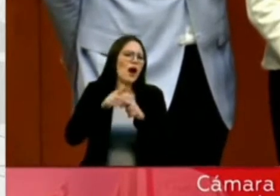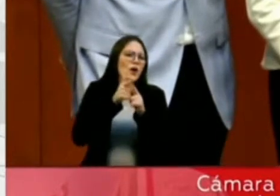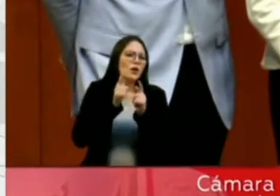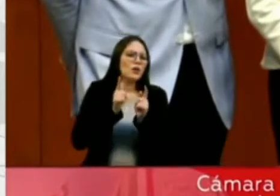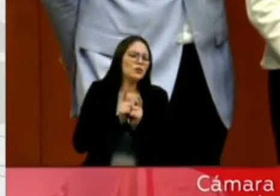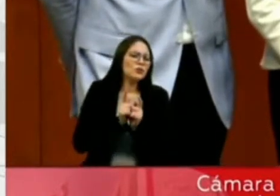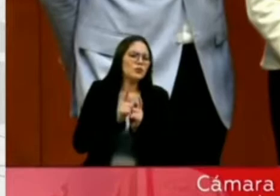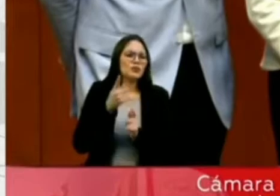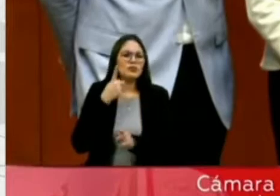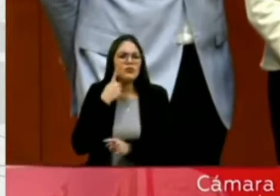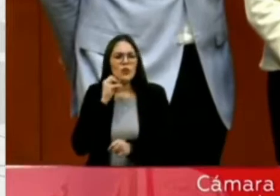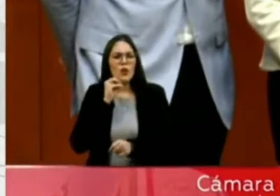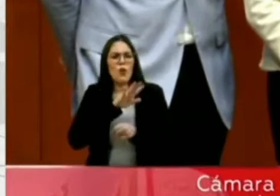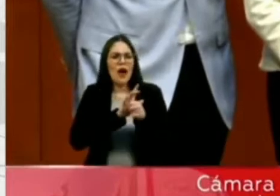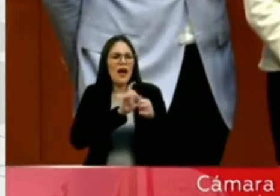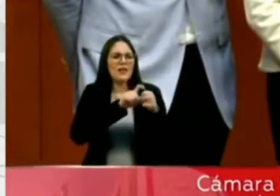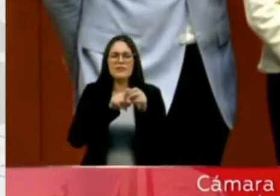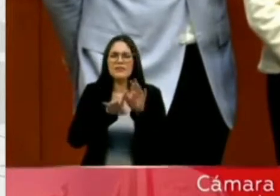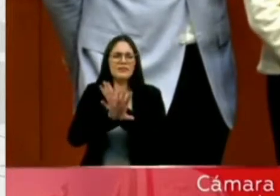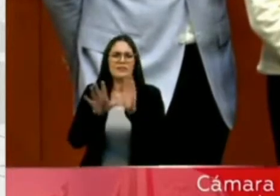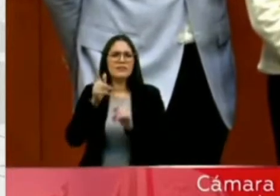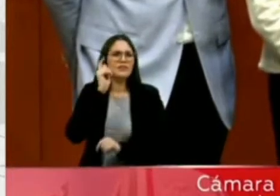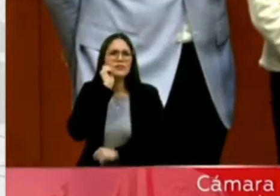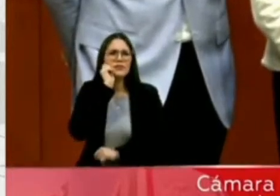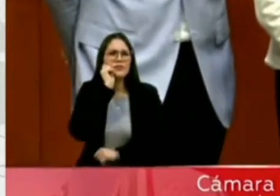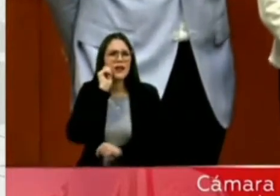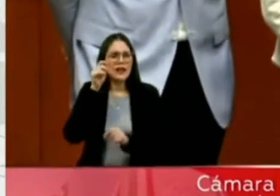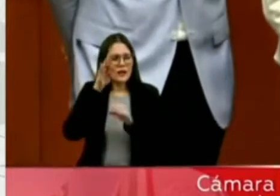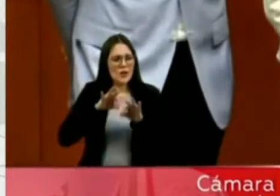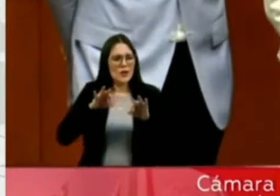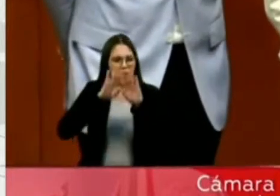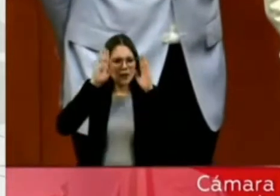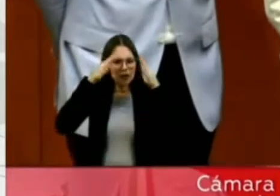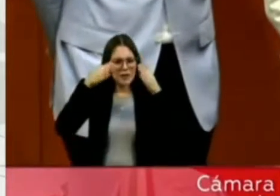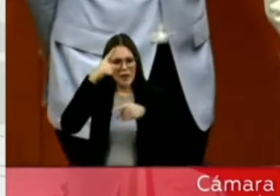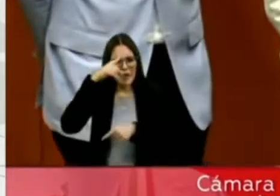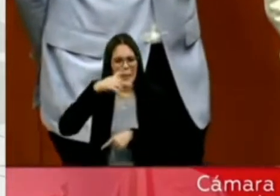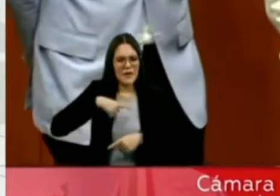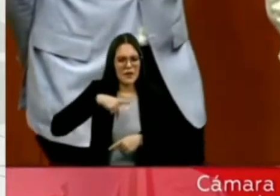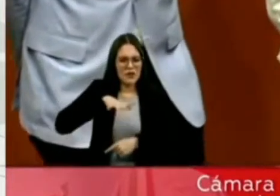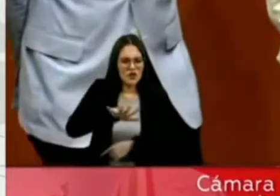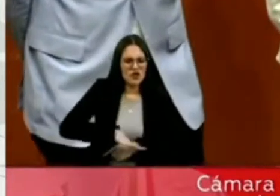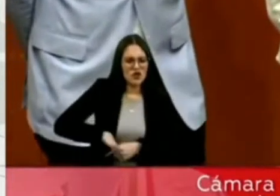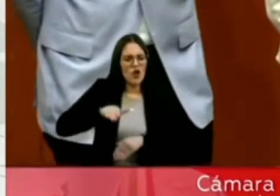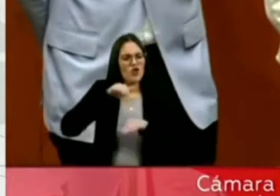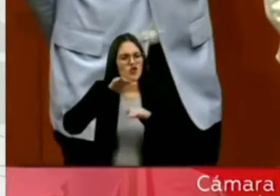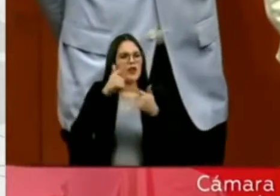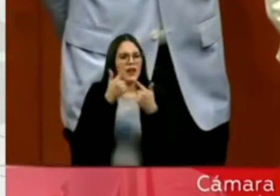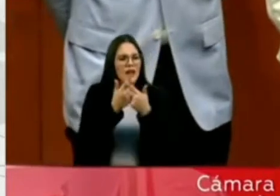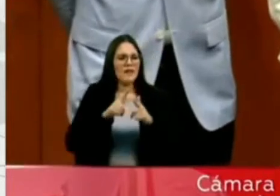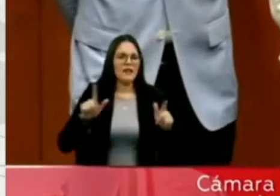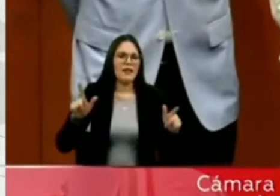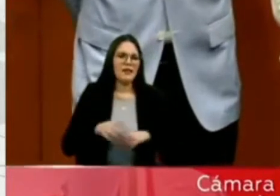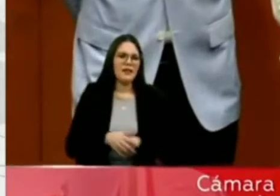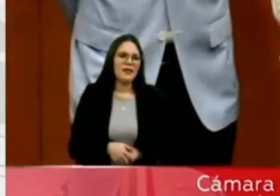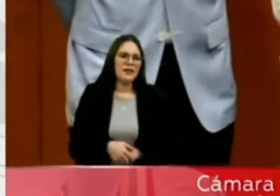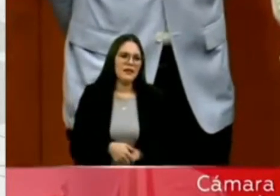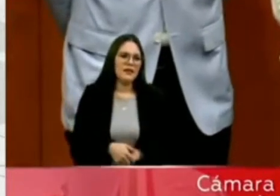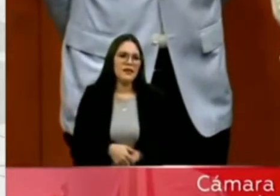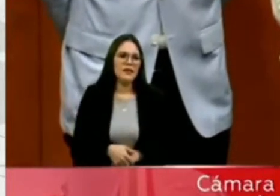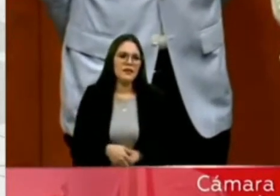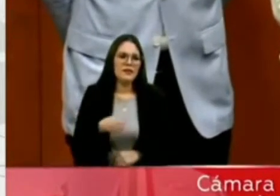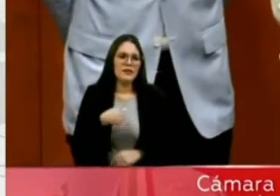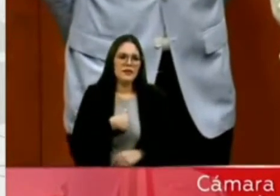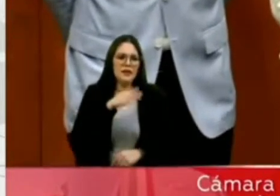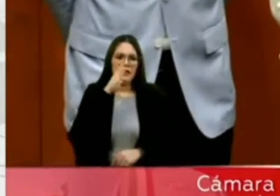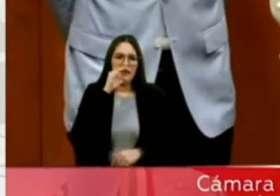un asunto de personas, es un asunto de dignidad y es un asunto de libertades. Yo no puedo concebir que